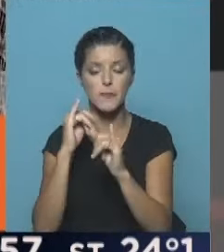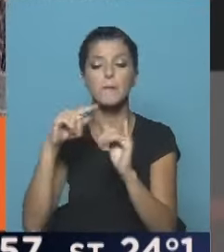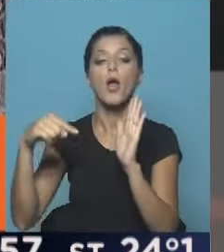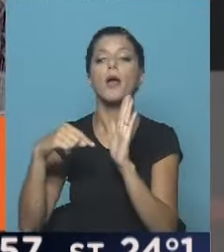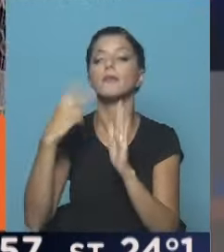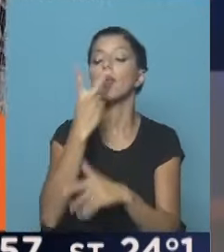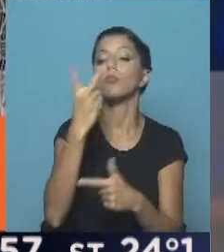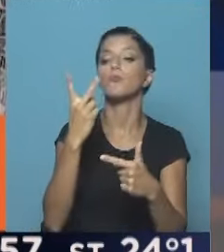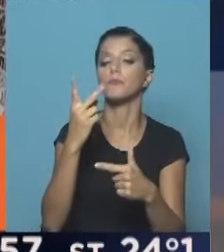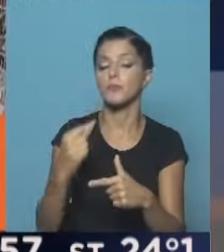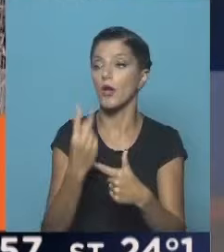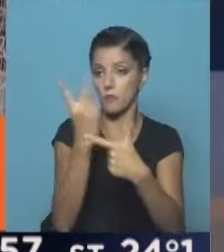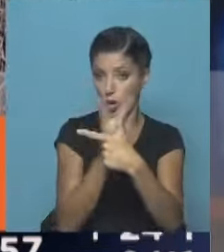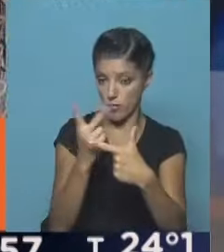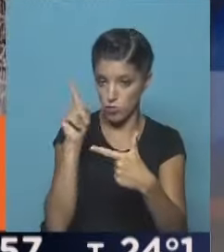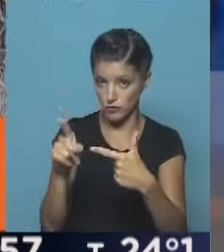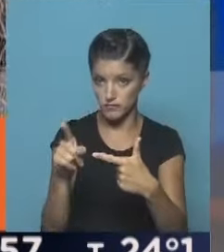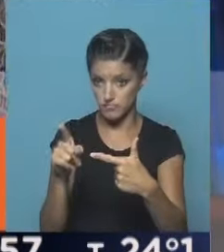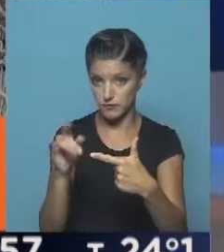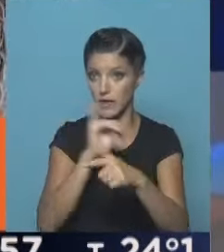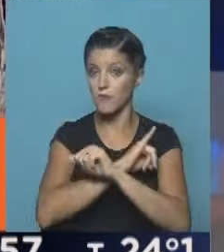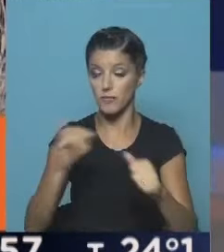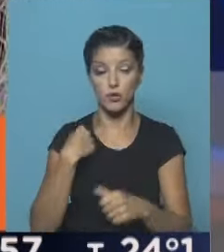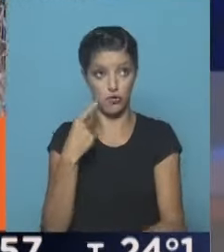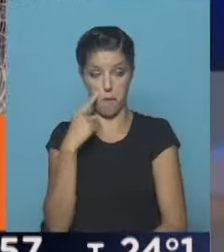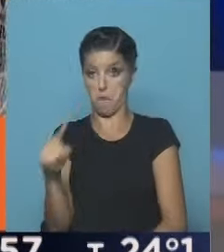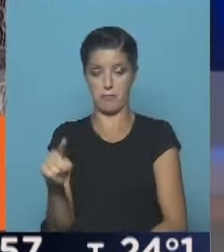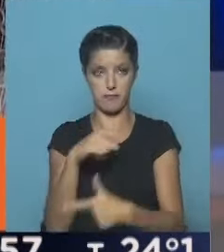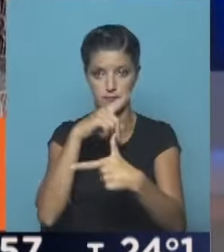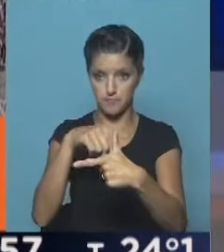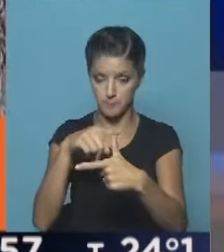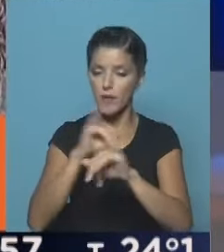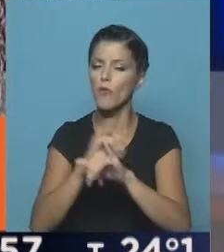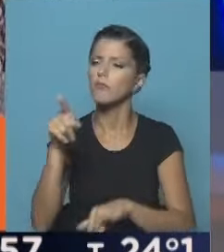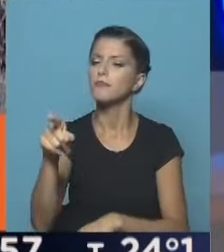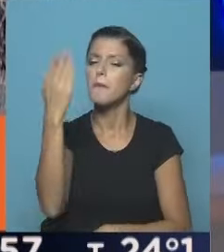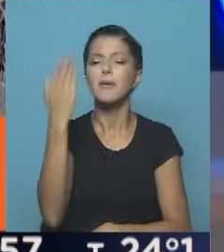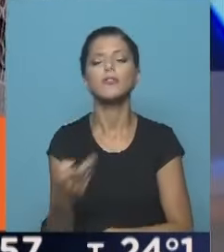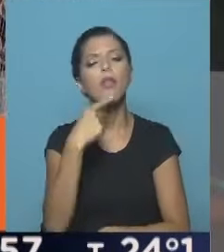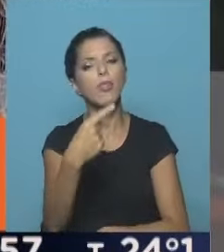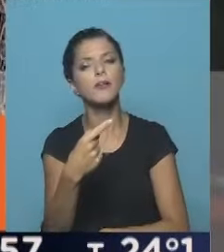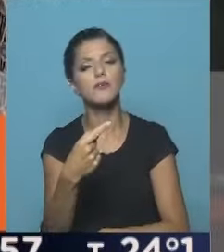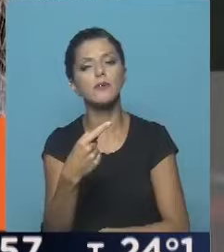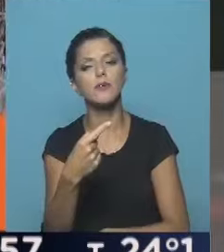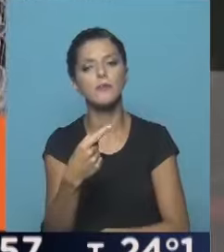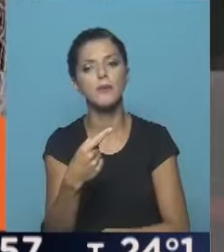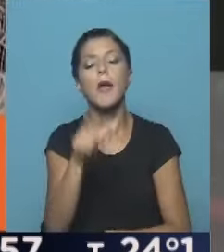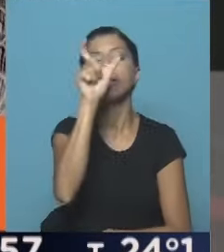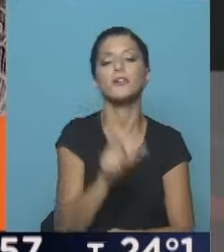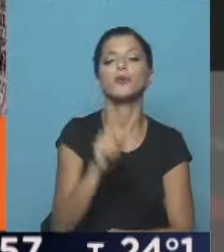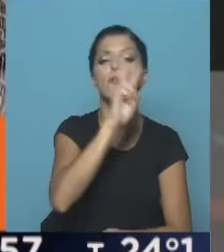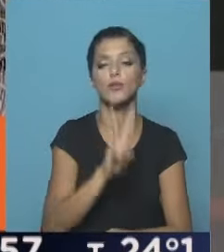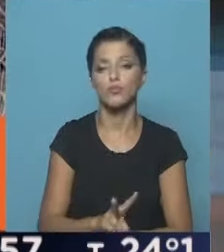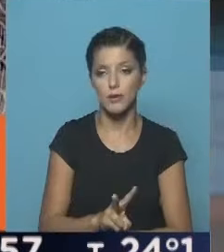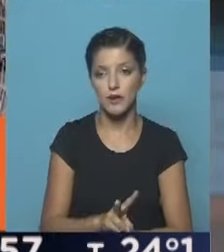cuestionamientos. Por empezar, una información que yo desconocía, él dice que el promedio del venezolano bajó